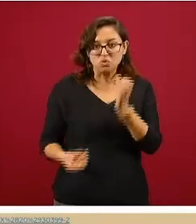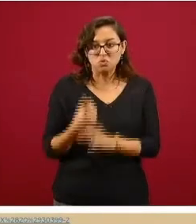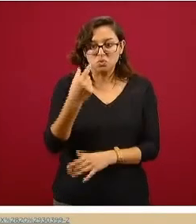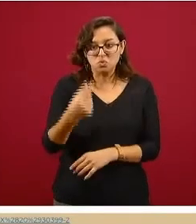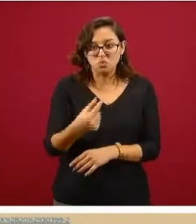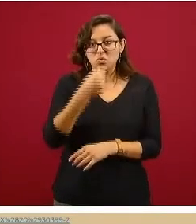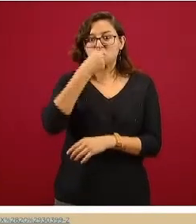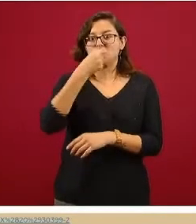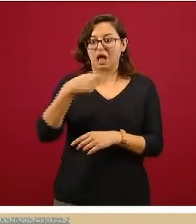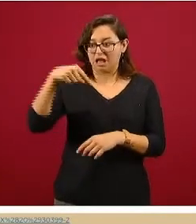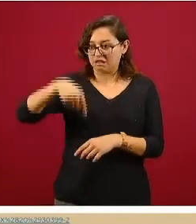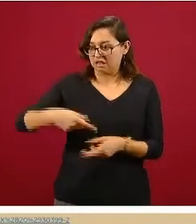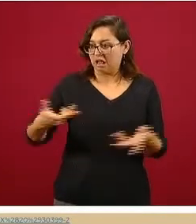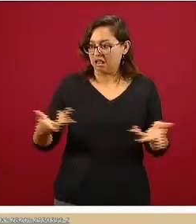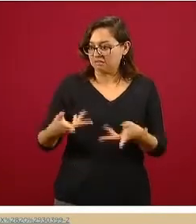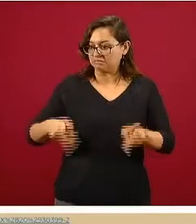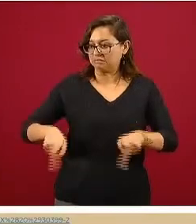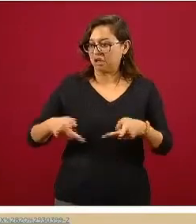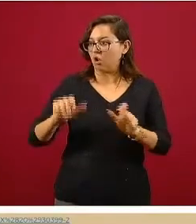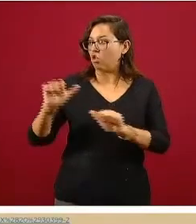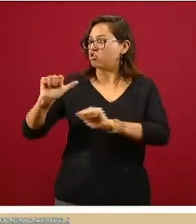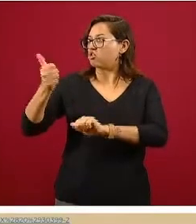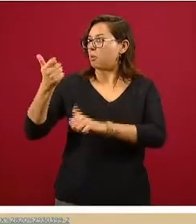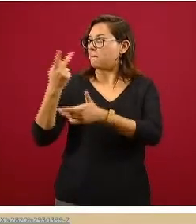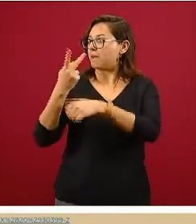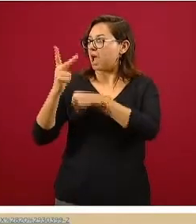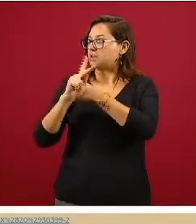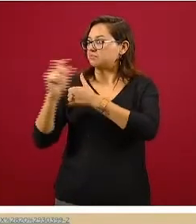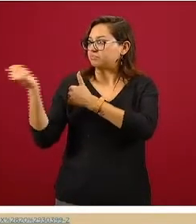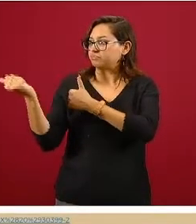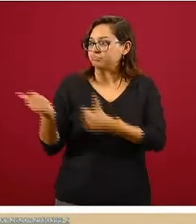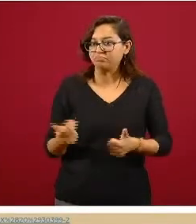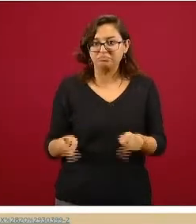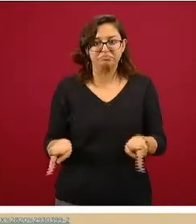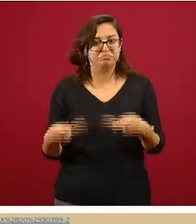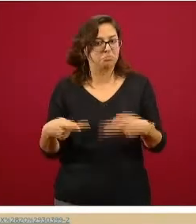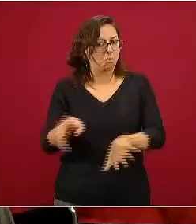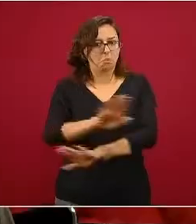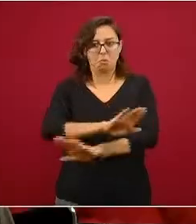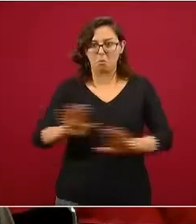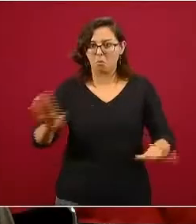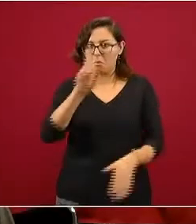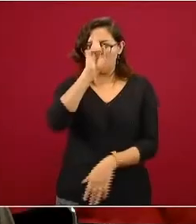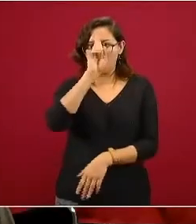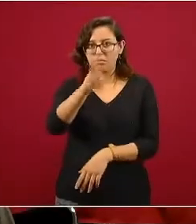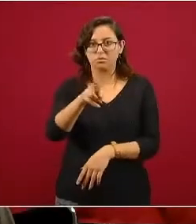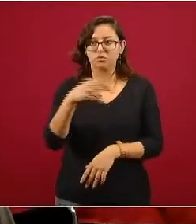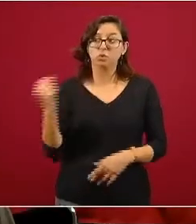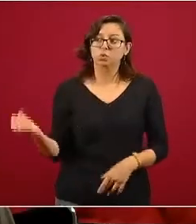y la importación de estos productos, estos sistemas para la entrega de nicotina. Siguiente.